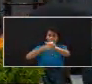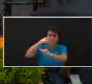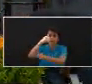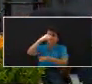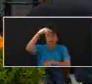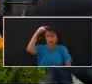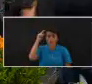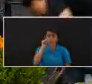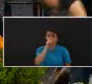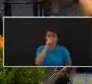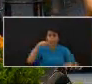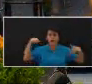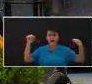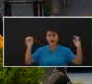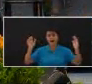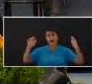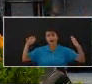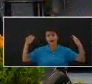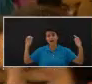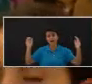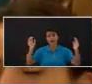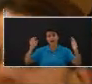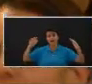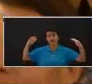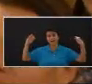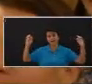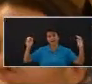de paloma,